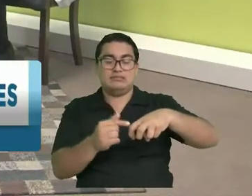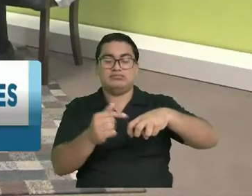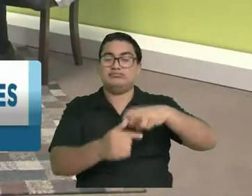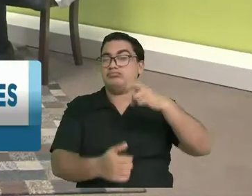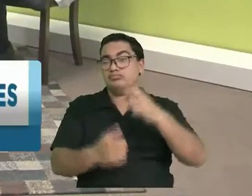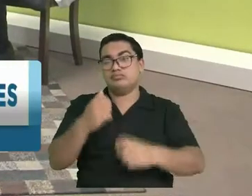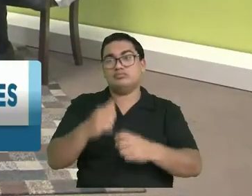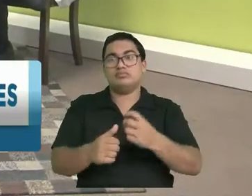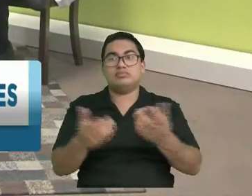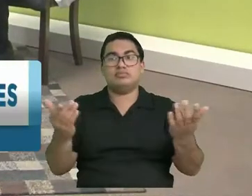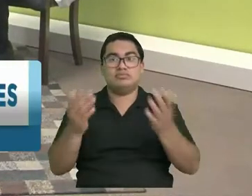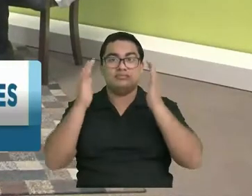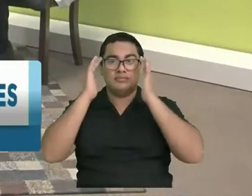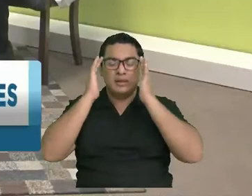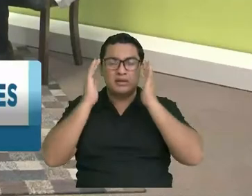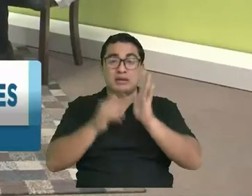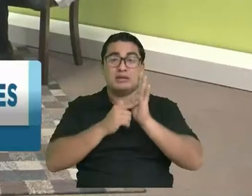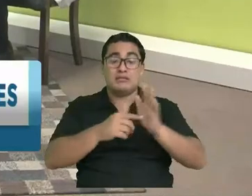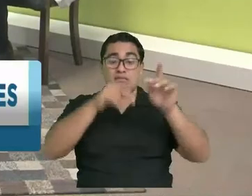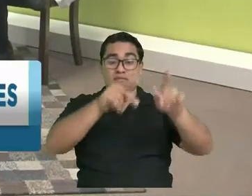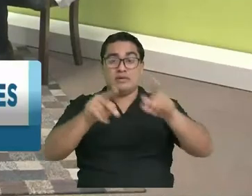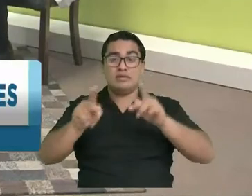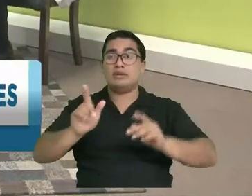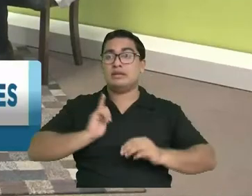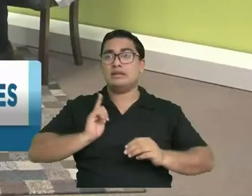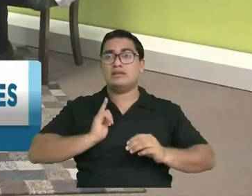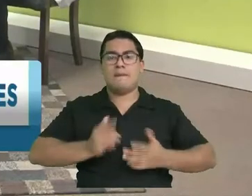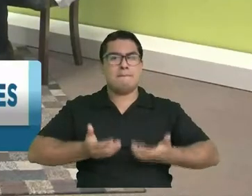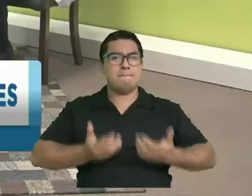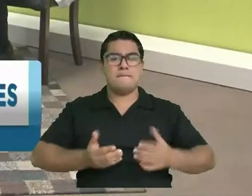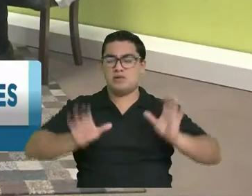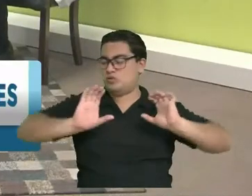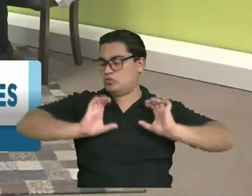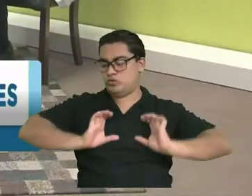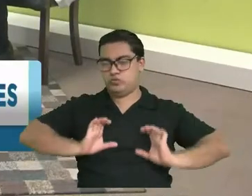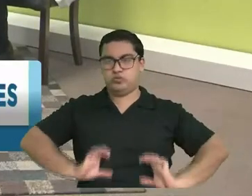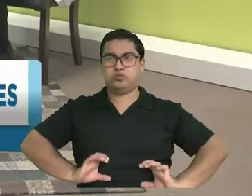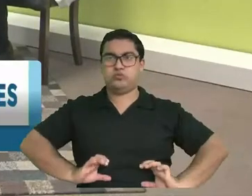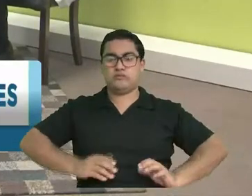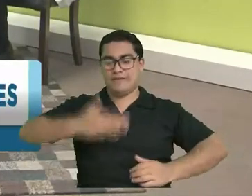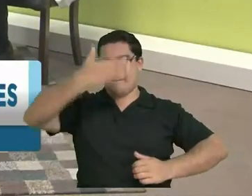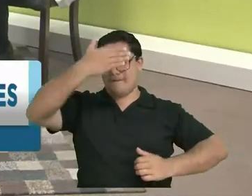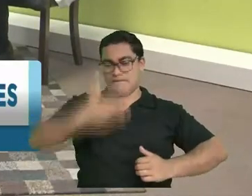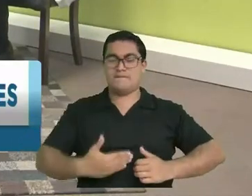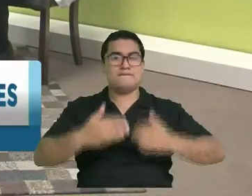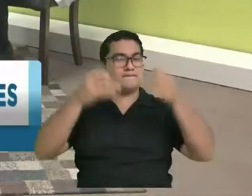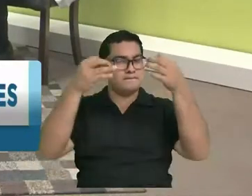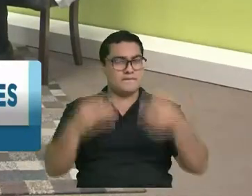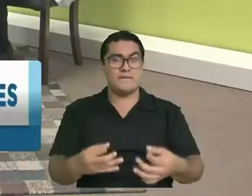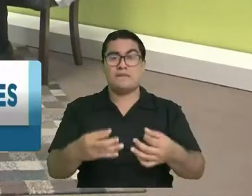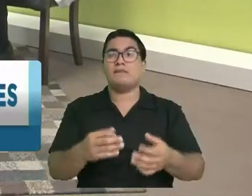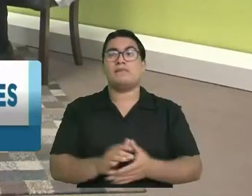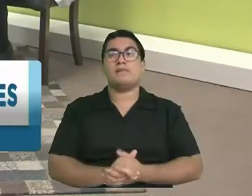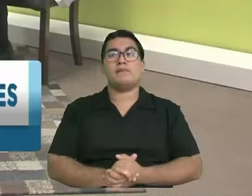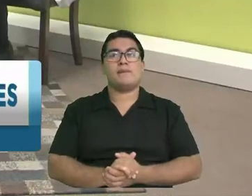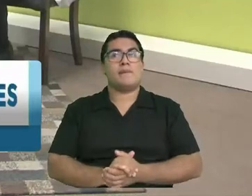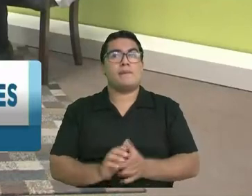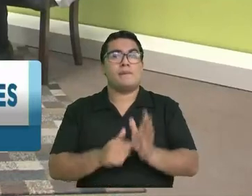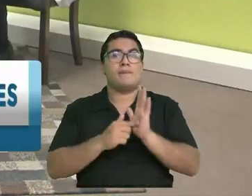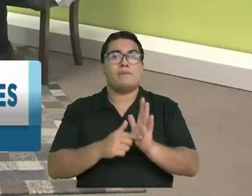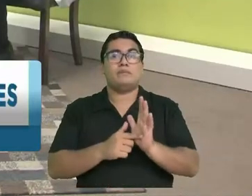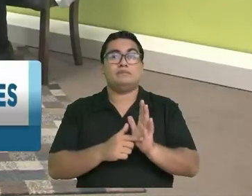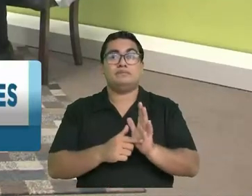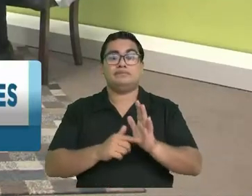que uno tiene un eje de carga, ¿sí?, que es una distribución del peso de forma vertical exacta, que cuando vos usas